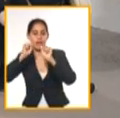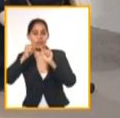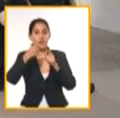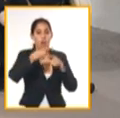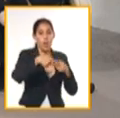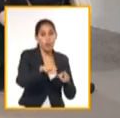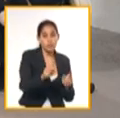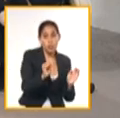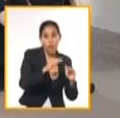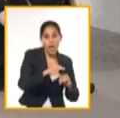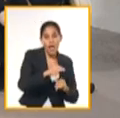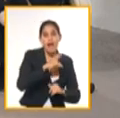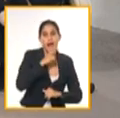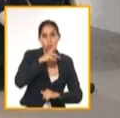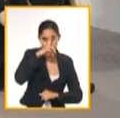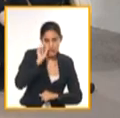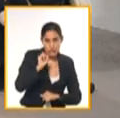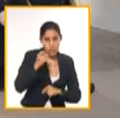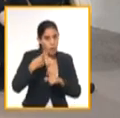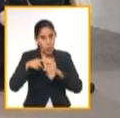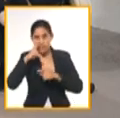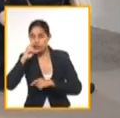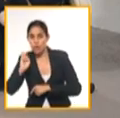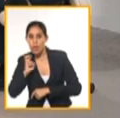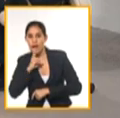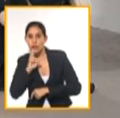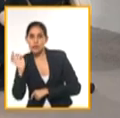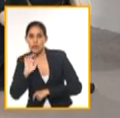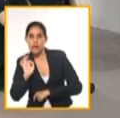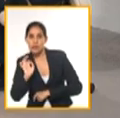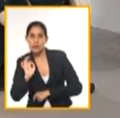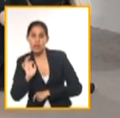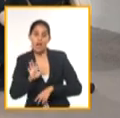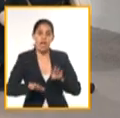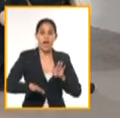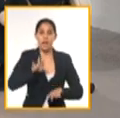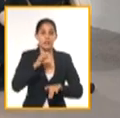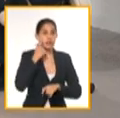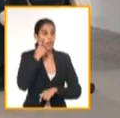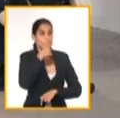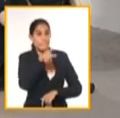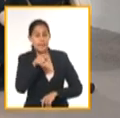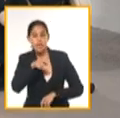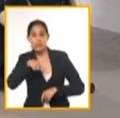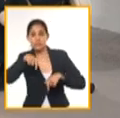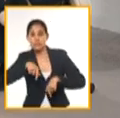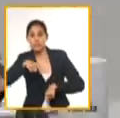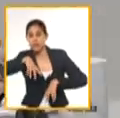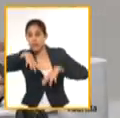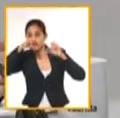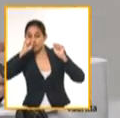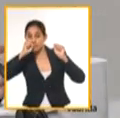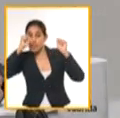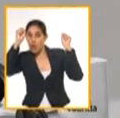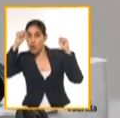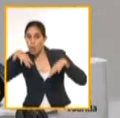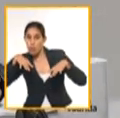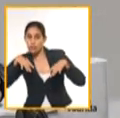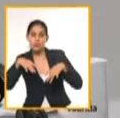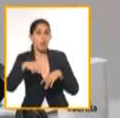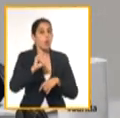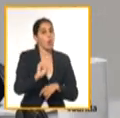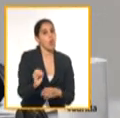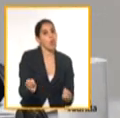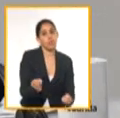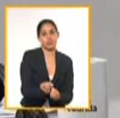pesar de que ya la población vio energía, vio electricidad en La Habana, pero sin embargo no es el comportamiento igual del agua. Acá todas las fuentes, como explicamos, están